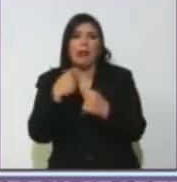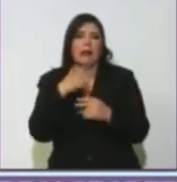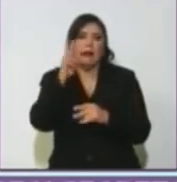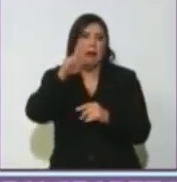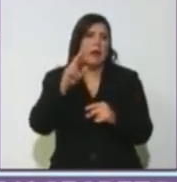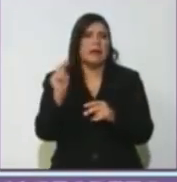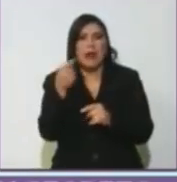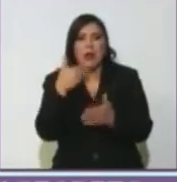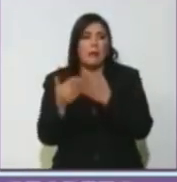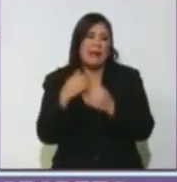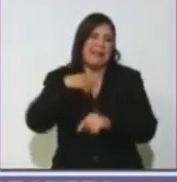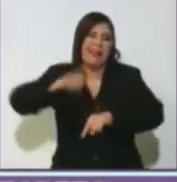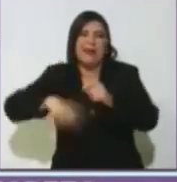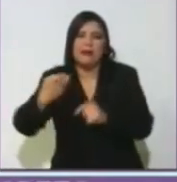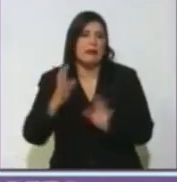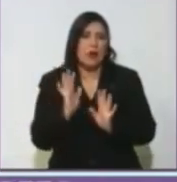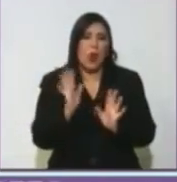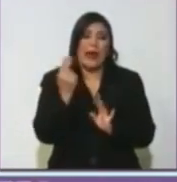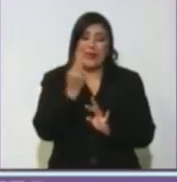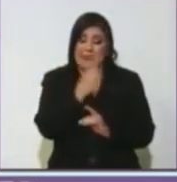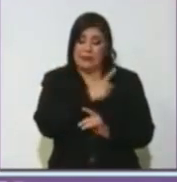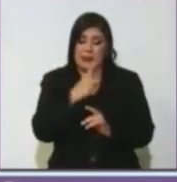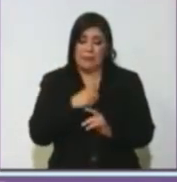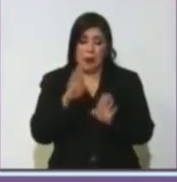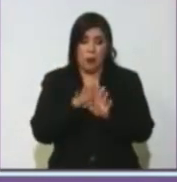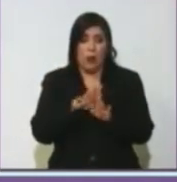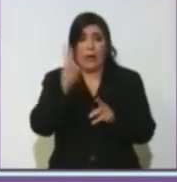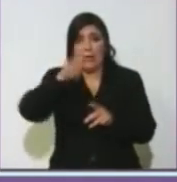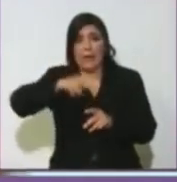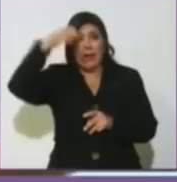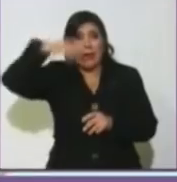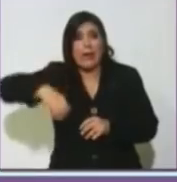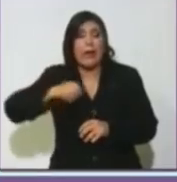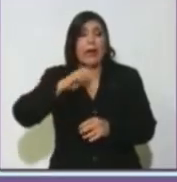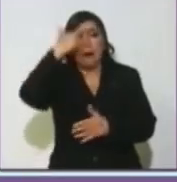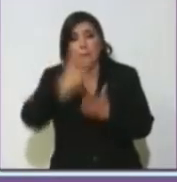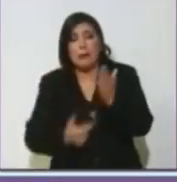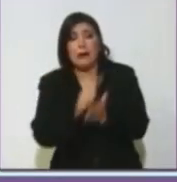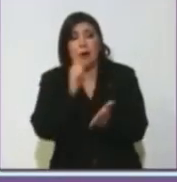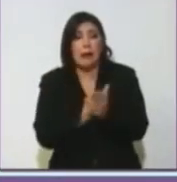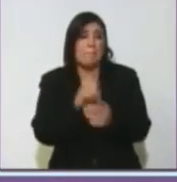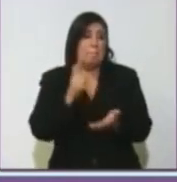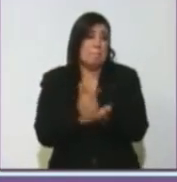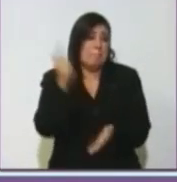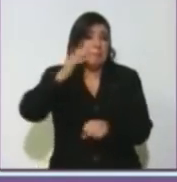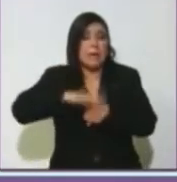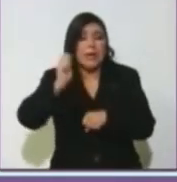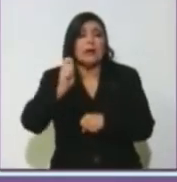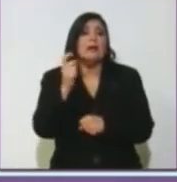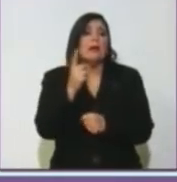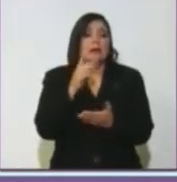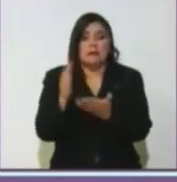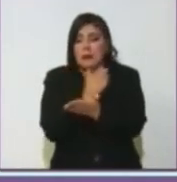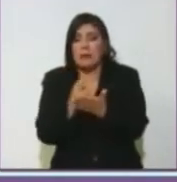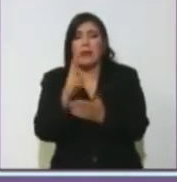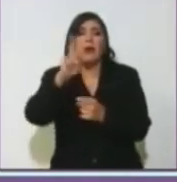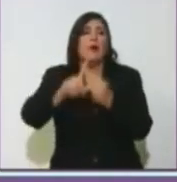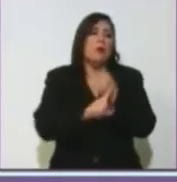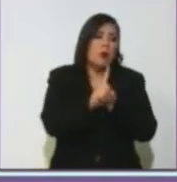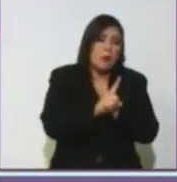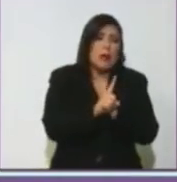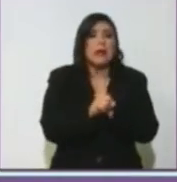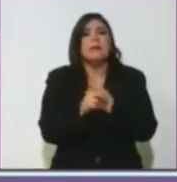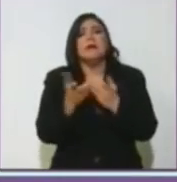tenemos que separar los delitos de alto impacto con lo que son todos los problemas los conflictos